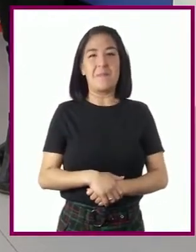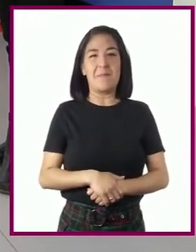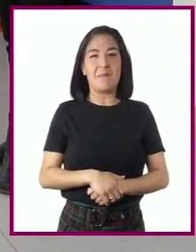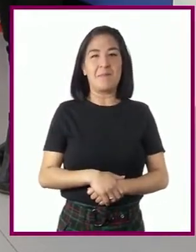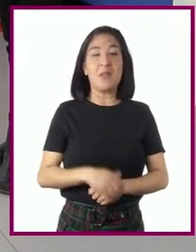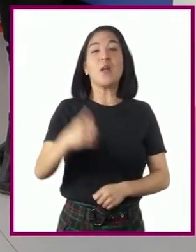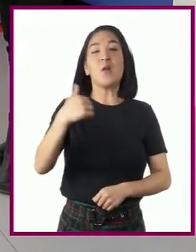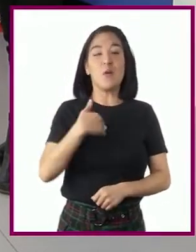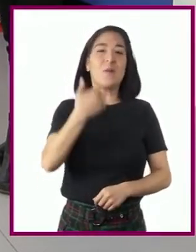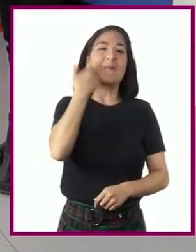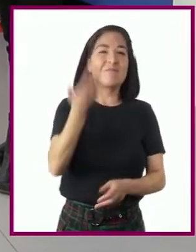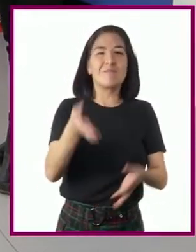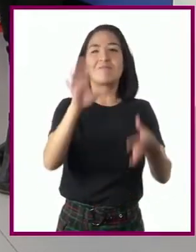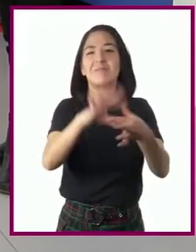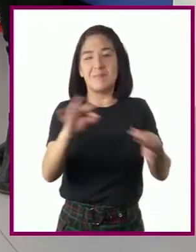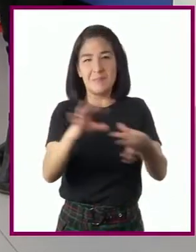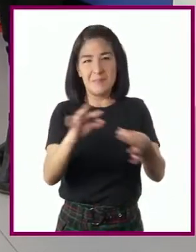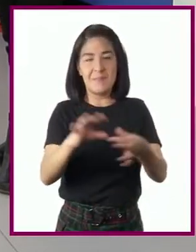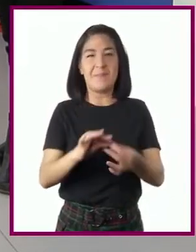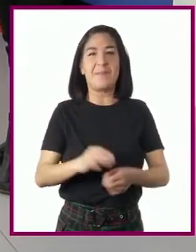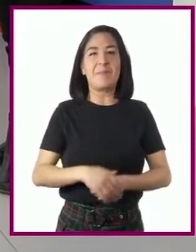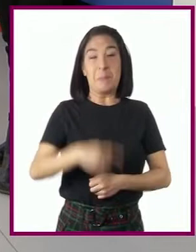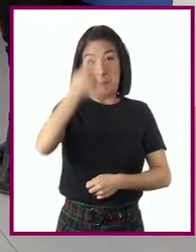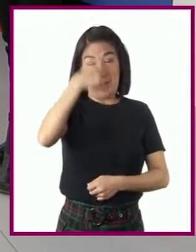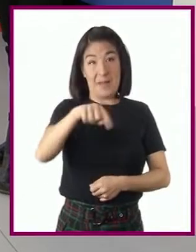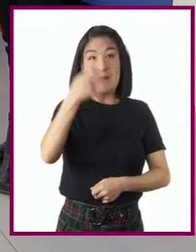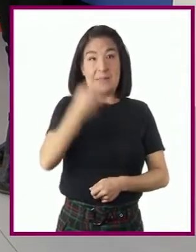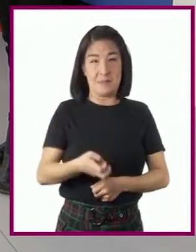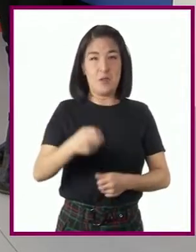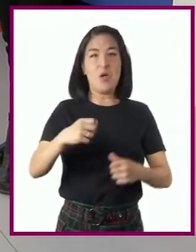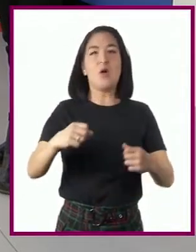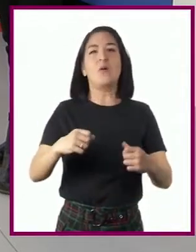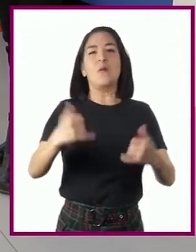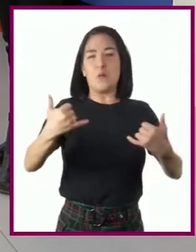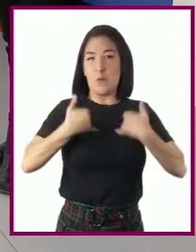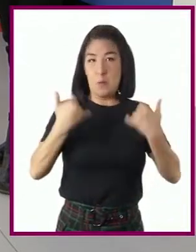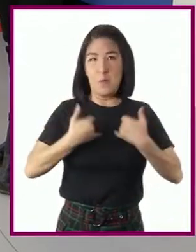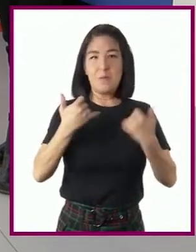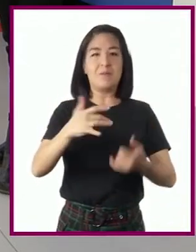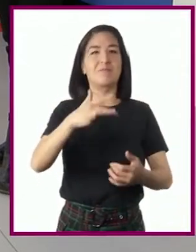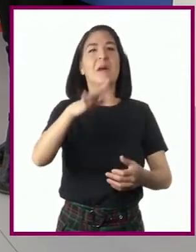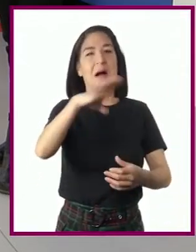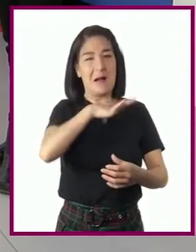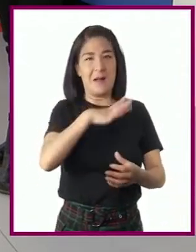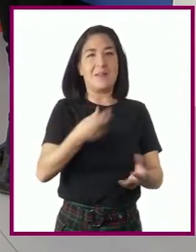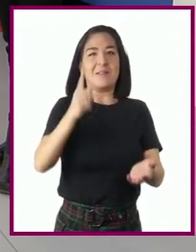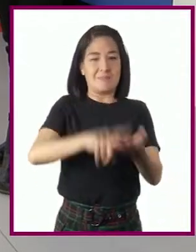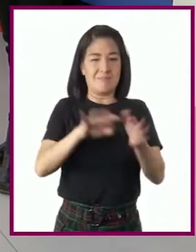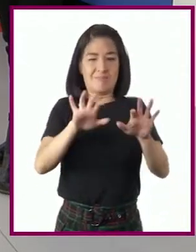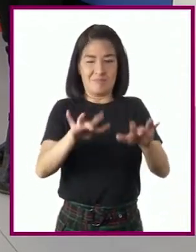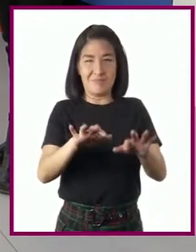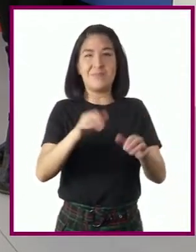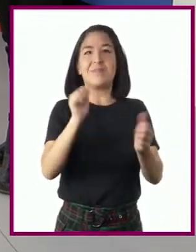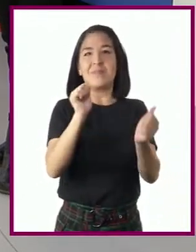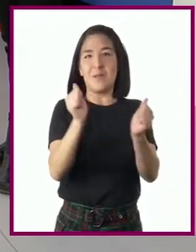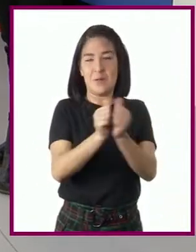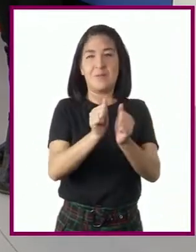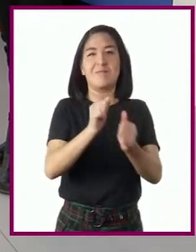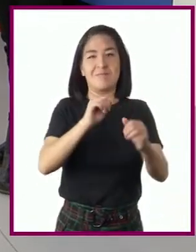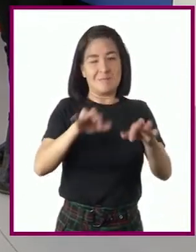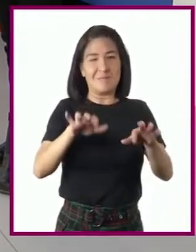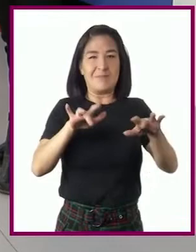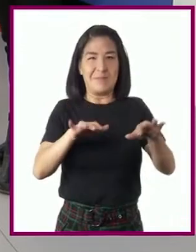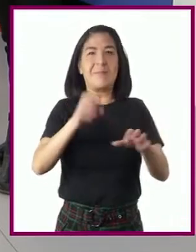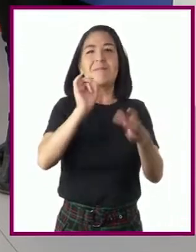Quisiera comentarles que para nuestra sección Los jóvenes participan en línea, les pedimos a estudiantes que nos contestaran